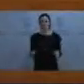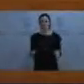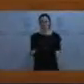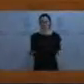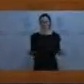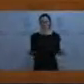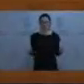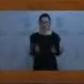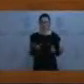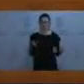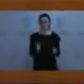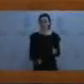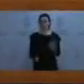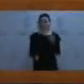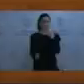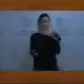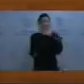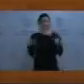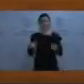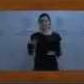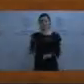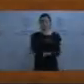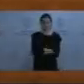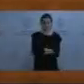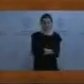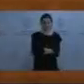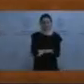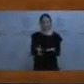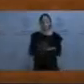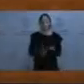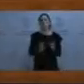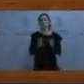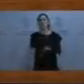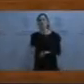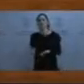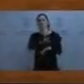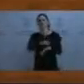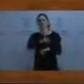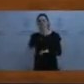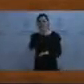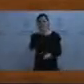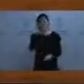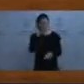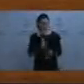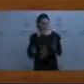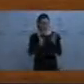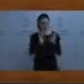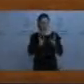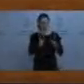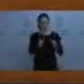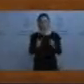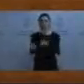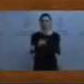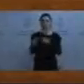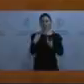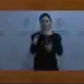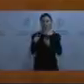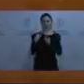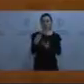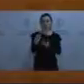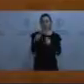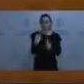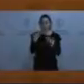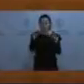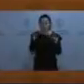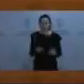sin profesionales. Médicos en este caso, ya digo, aunque en realidad las noticias y las referencias que las tenemos son de